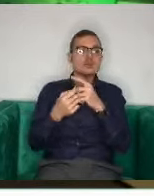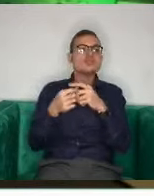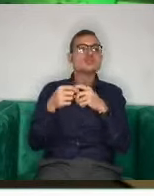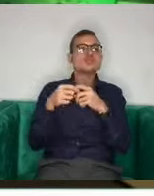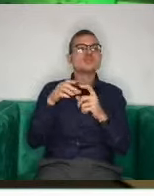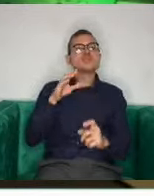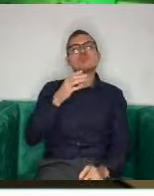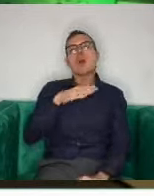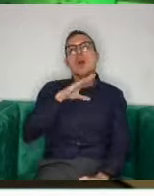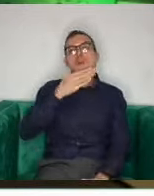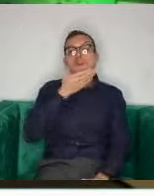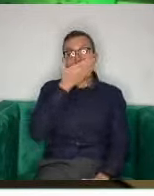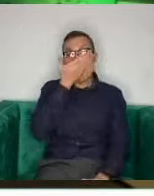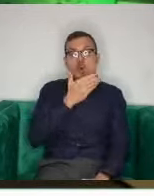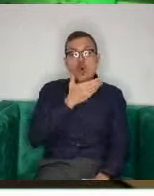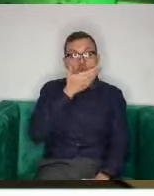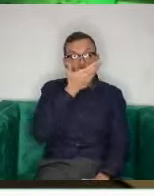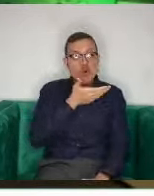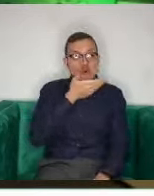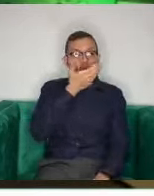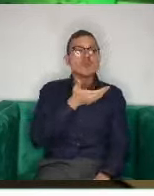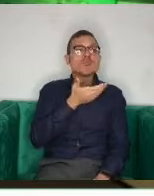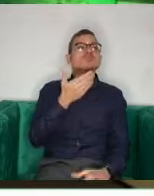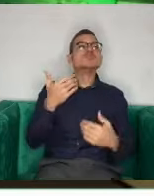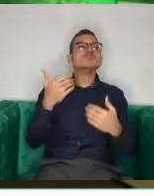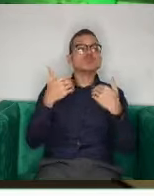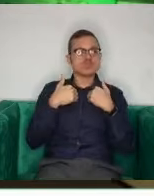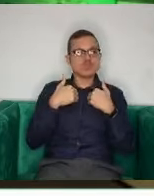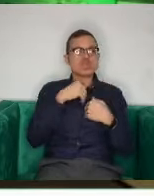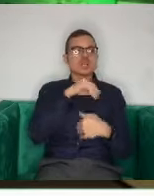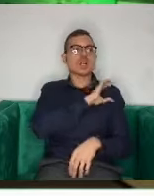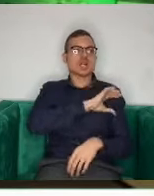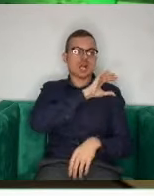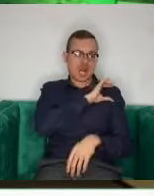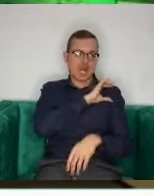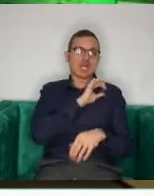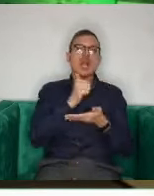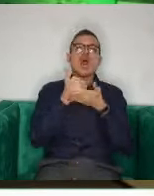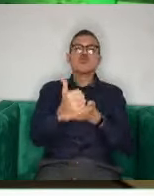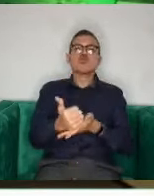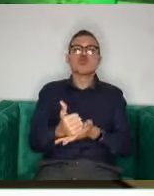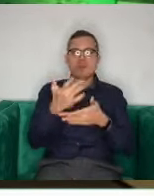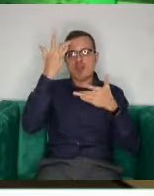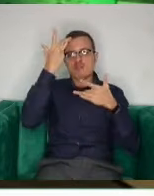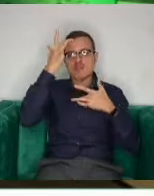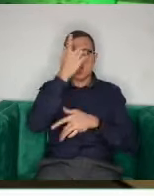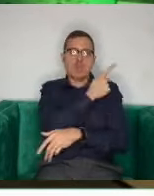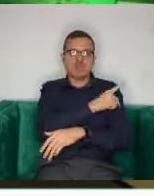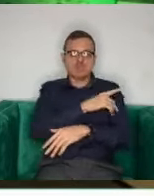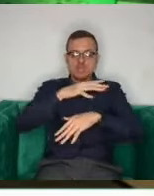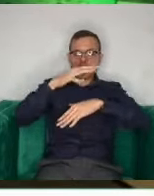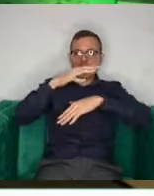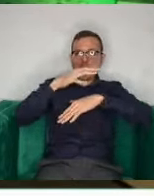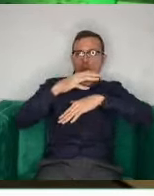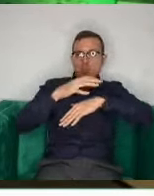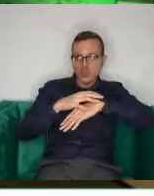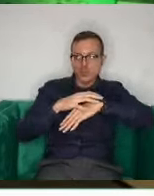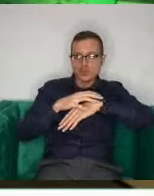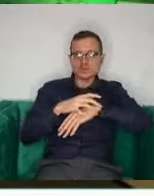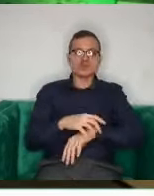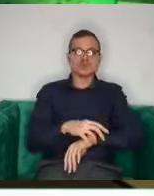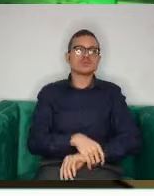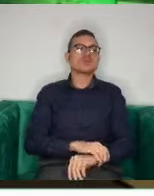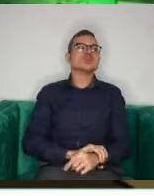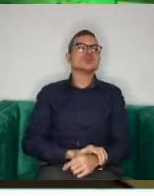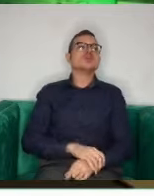Así que para mí, pues, un cóctel de quizás un cuarto de taza de cóctel de esas frutas es una merienda ideal.